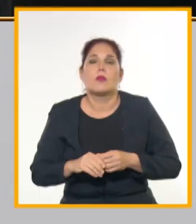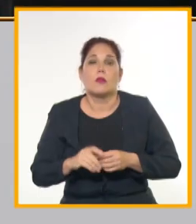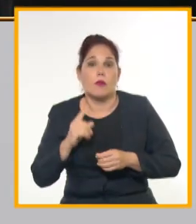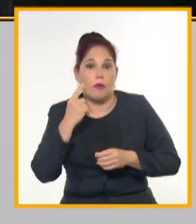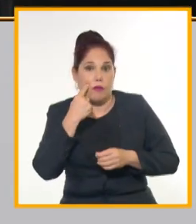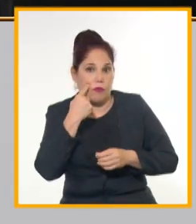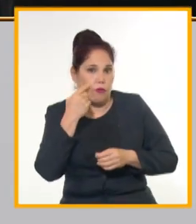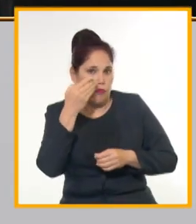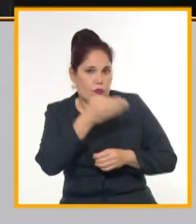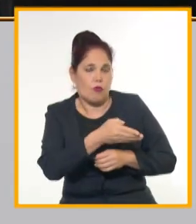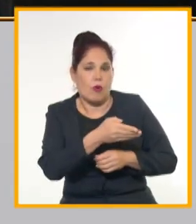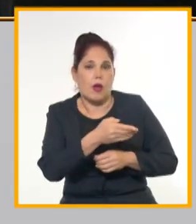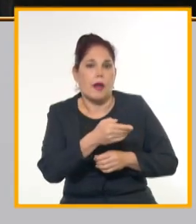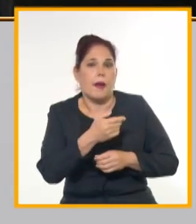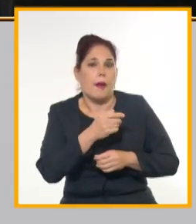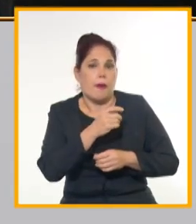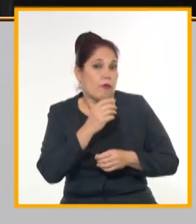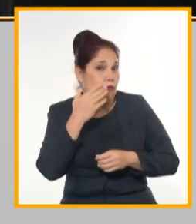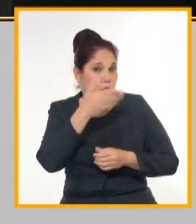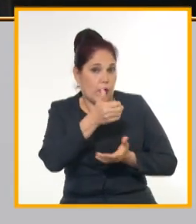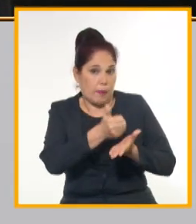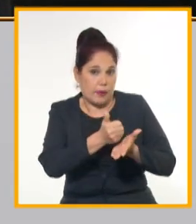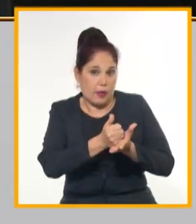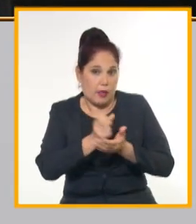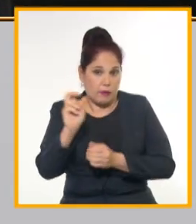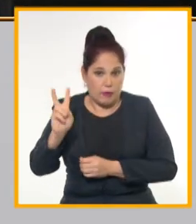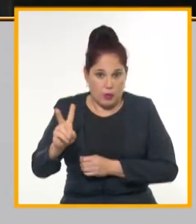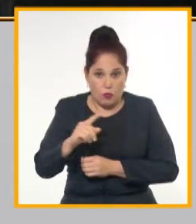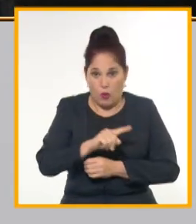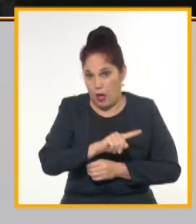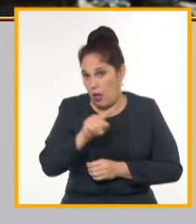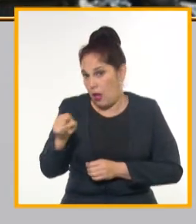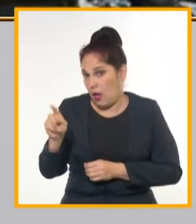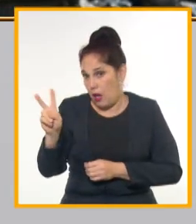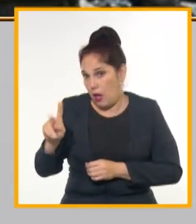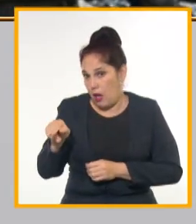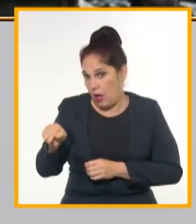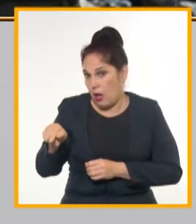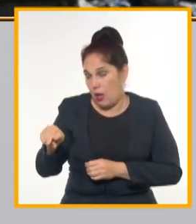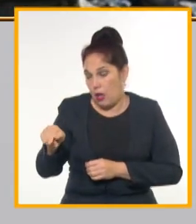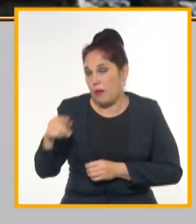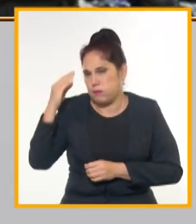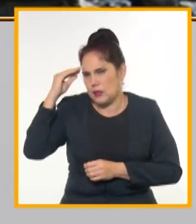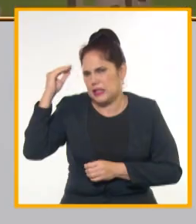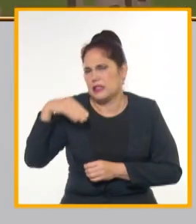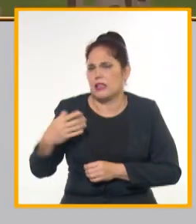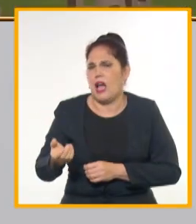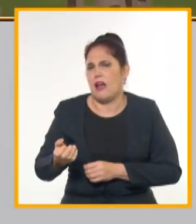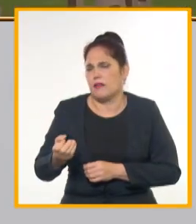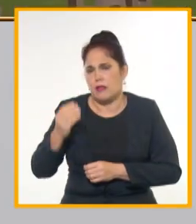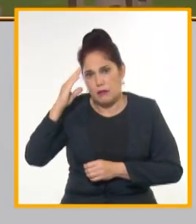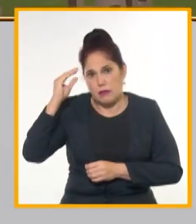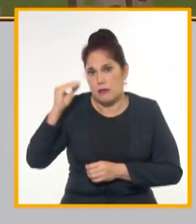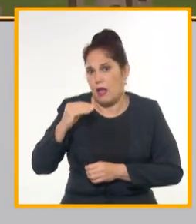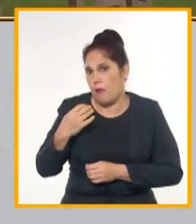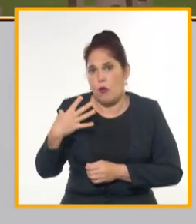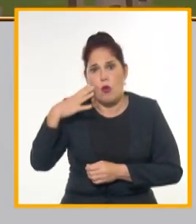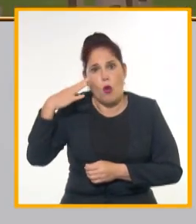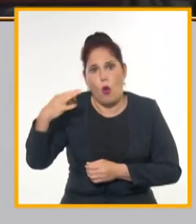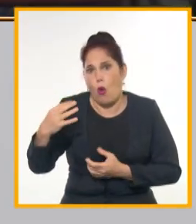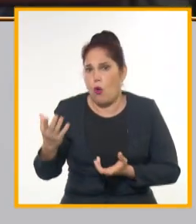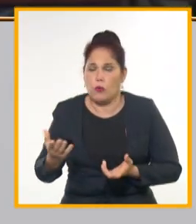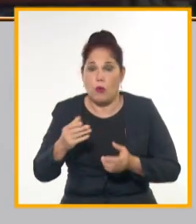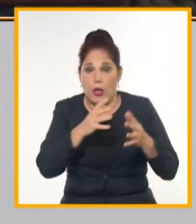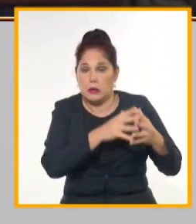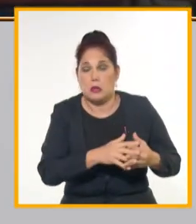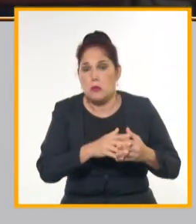con el presidente Nicolás Maduro como corresponde, lo que significó el reconocimiento lógico, obvio, pero que Estados Unidos